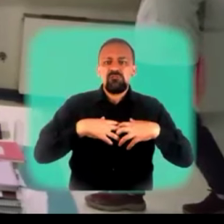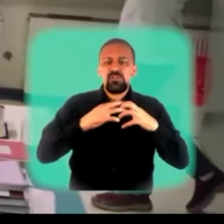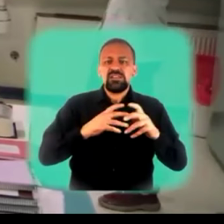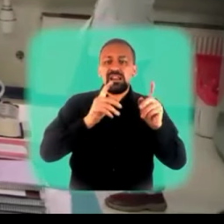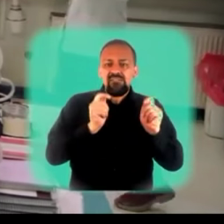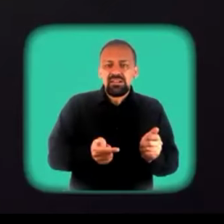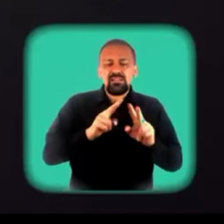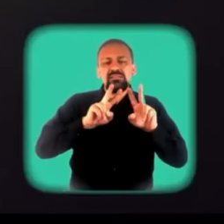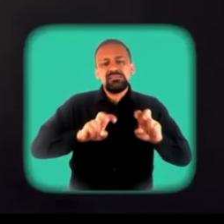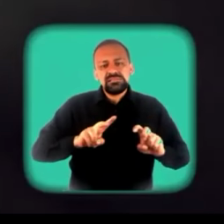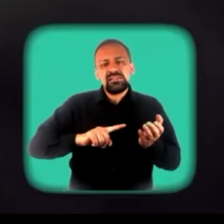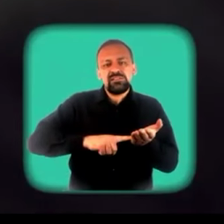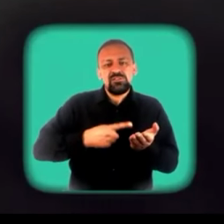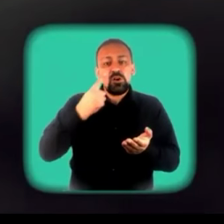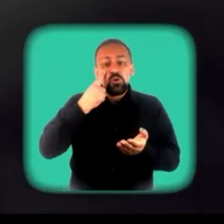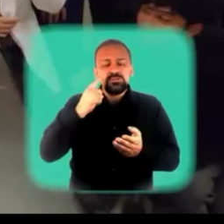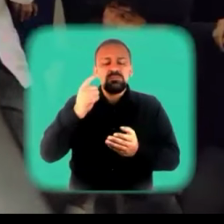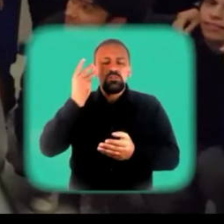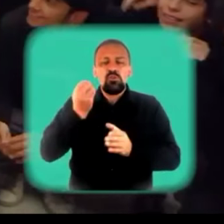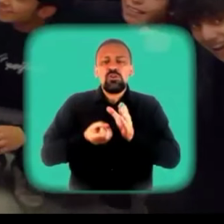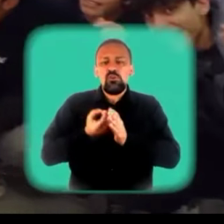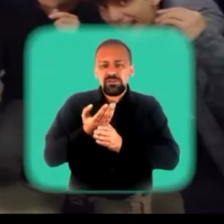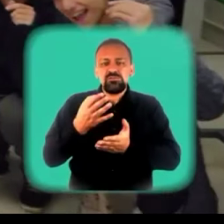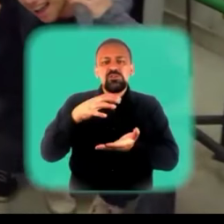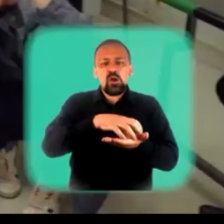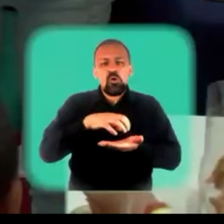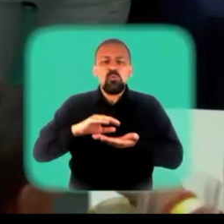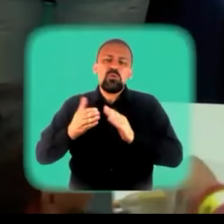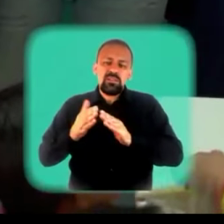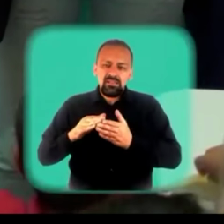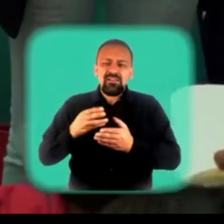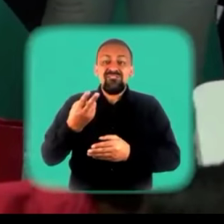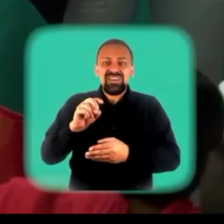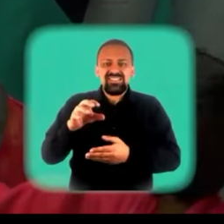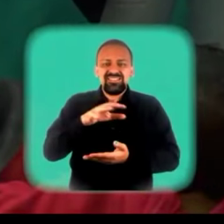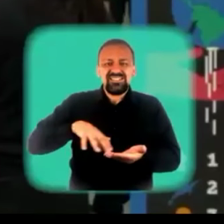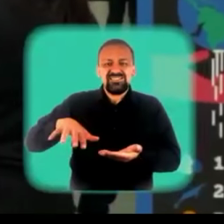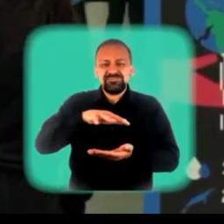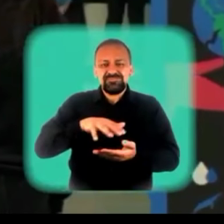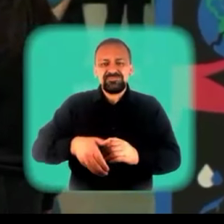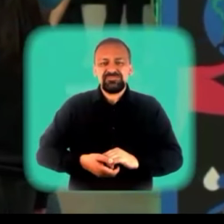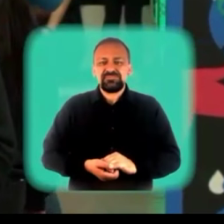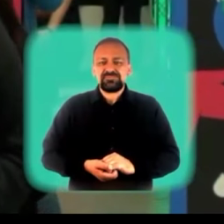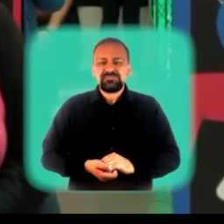las competencias en ciencia, tecnología, conocimiento e innovación en las comunidades educativas de 20 comunas.